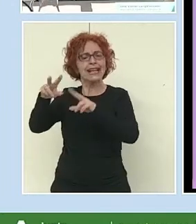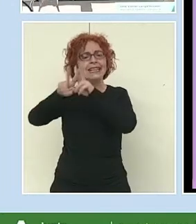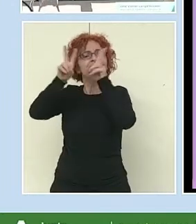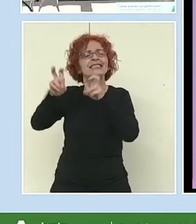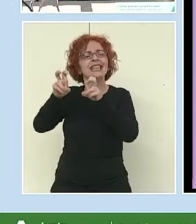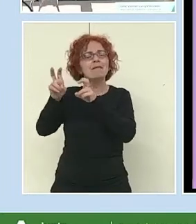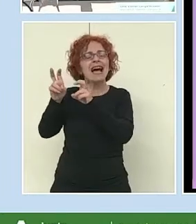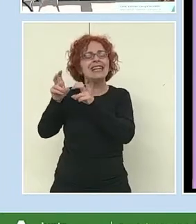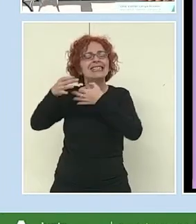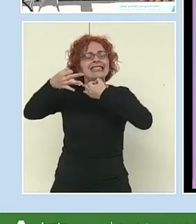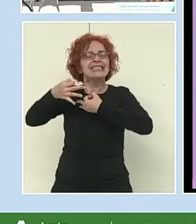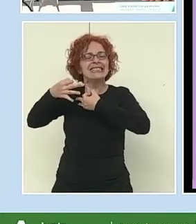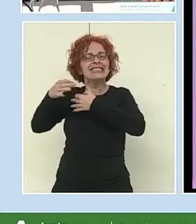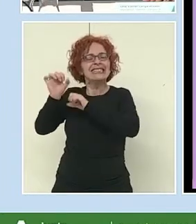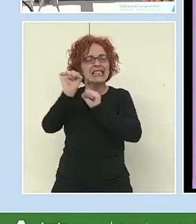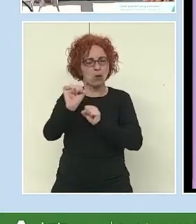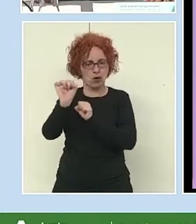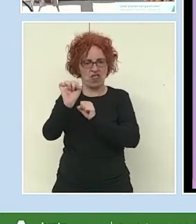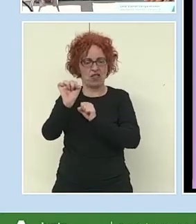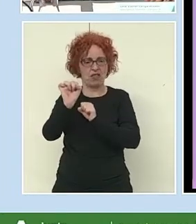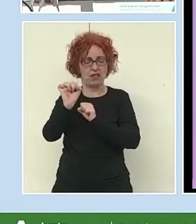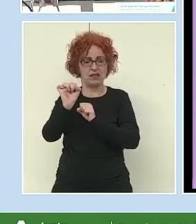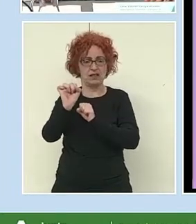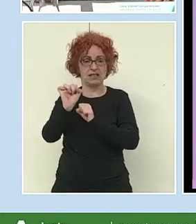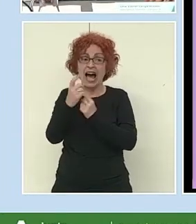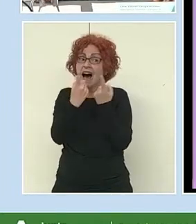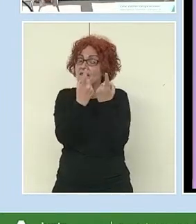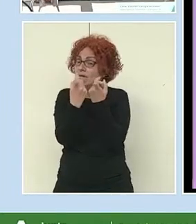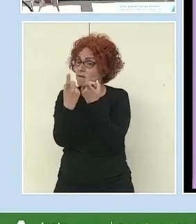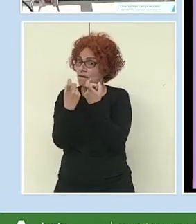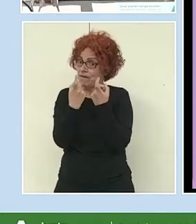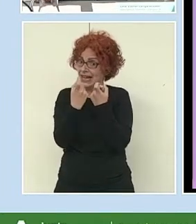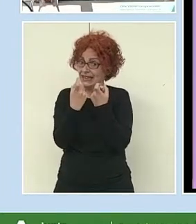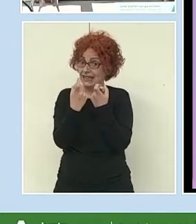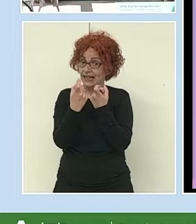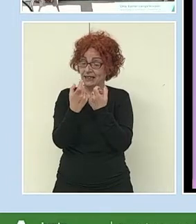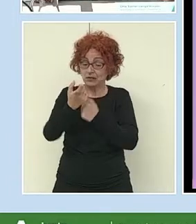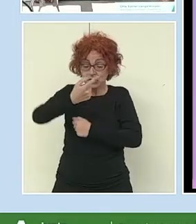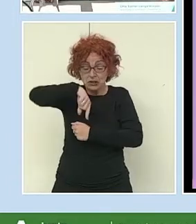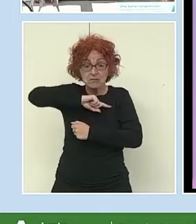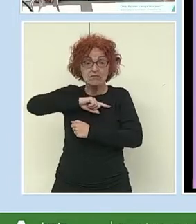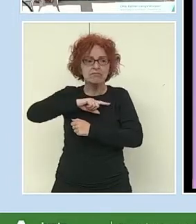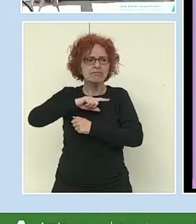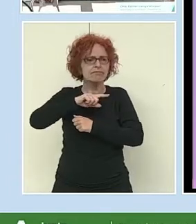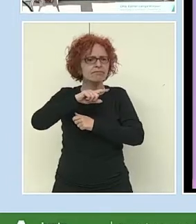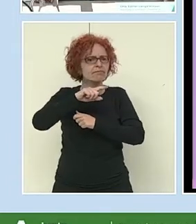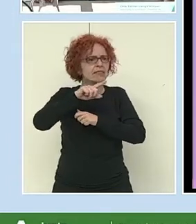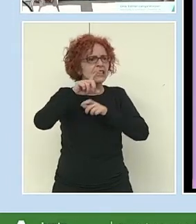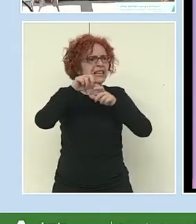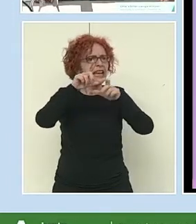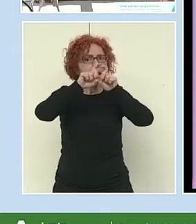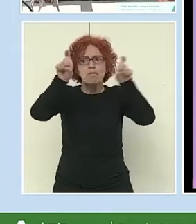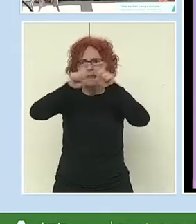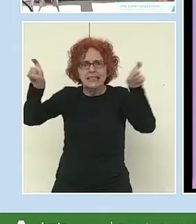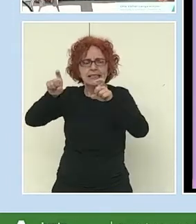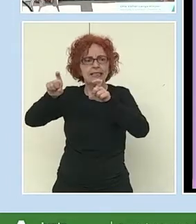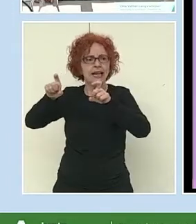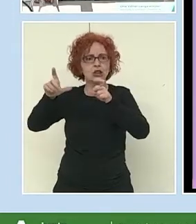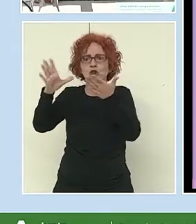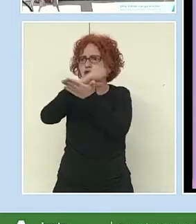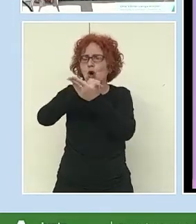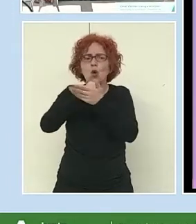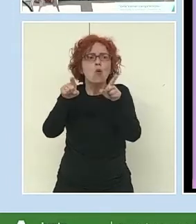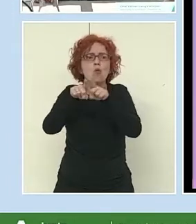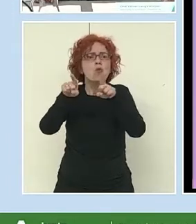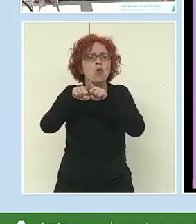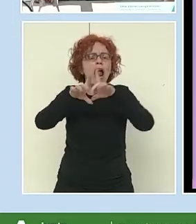en día, los profesionales de ciberseguridad, pues los están considerando como oro puro, pues por un